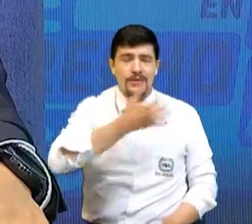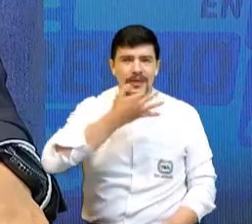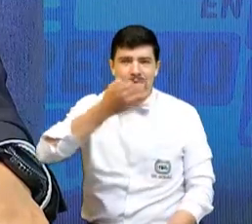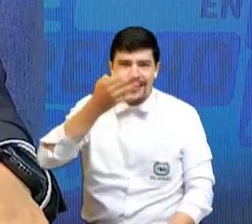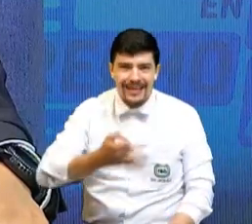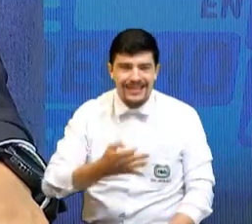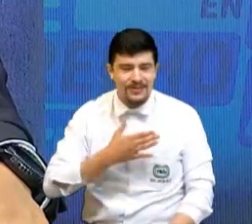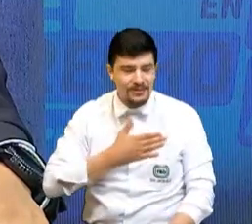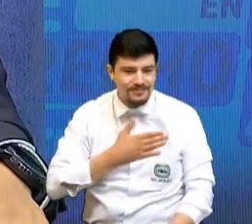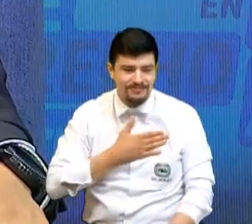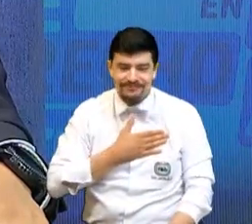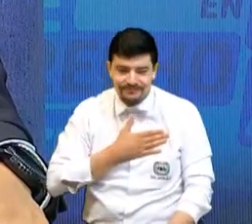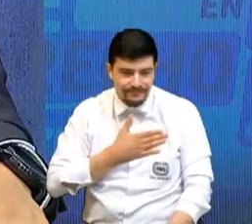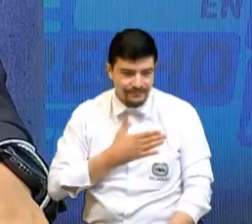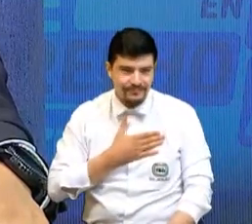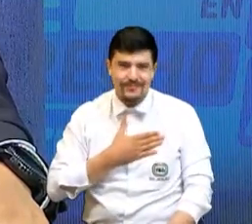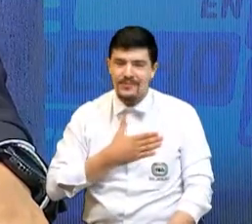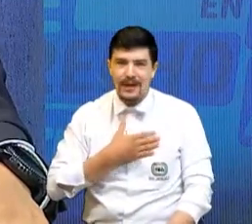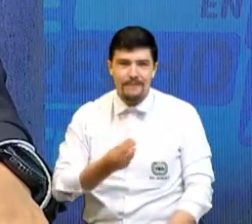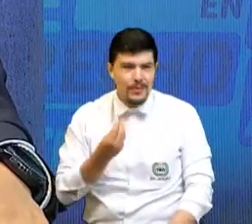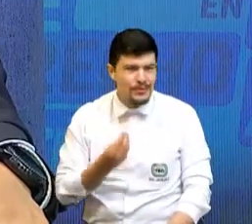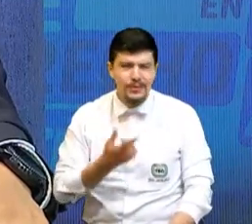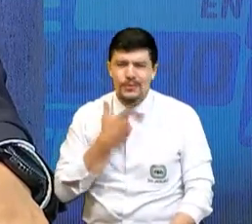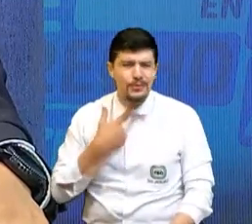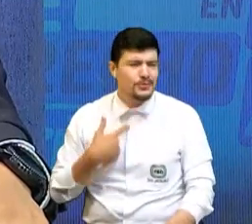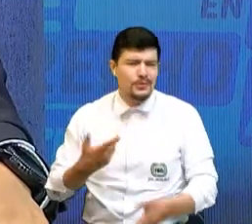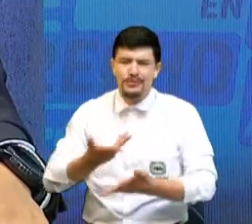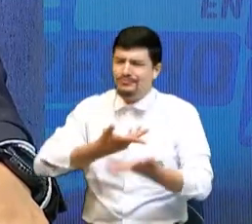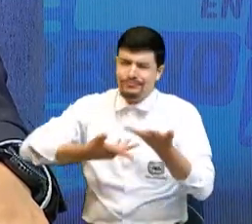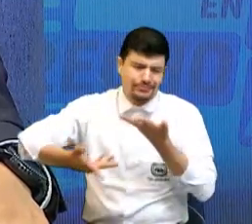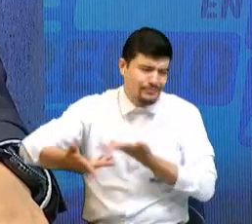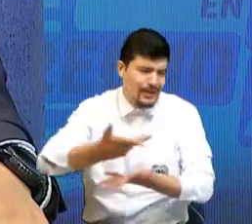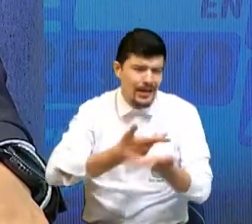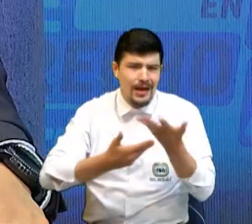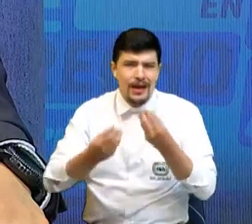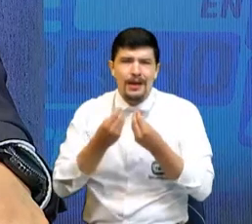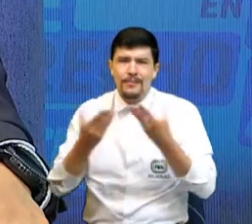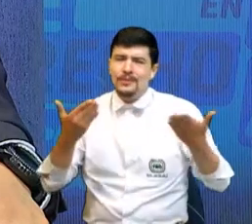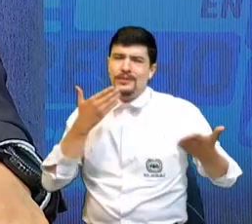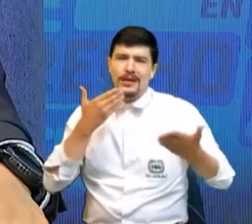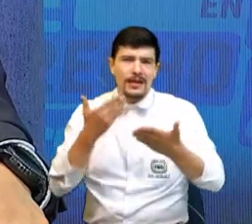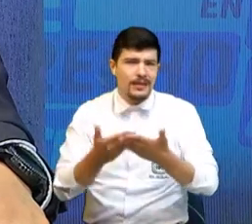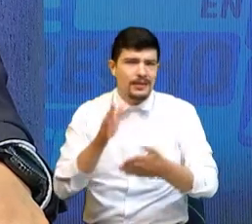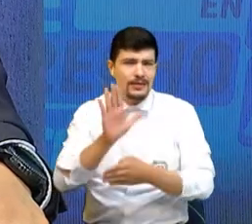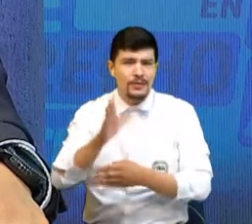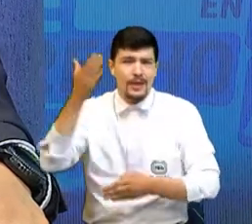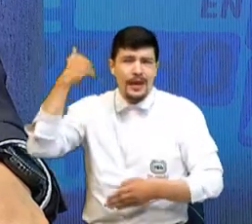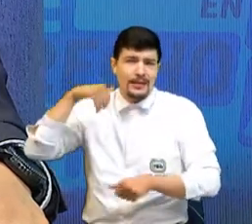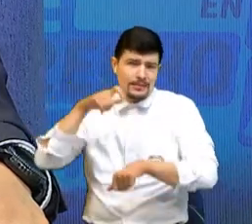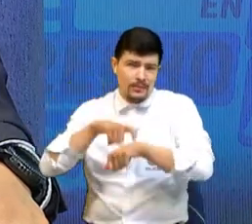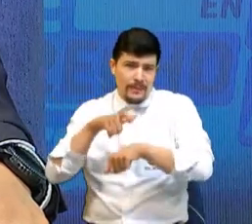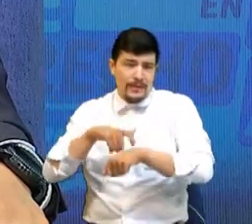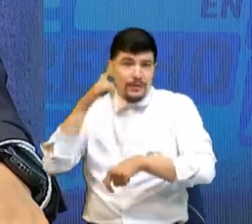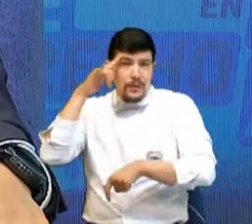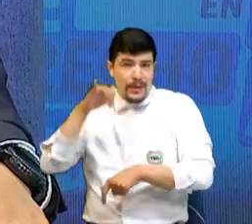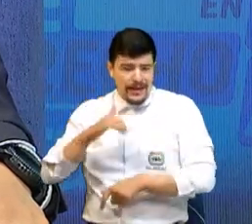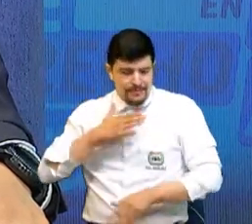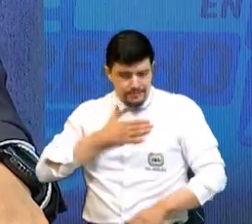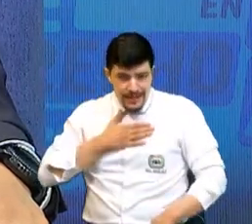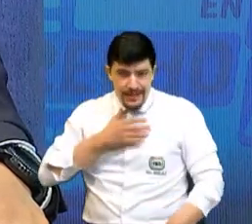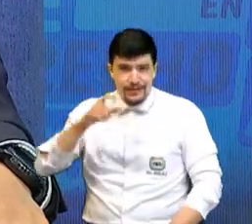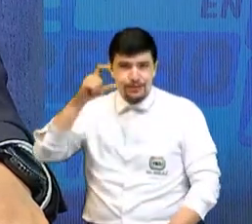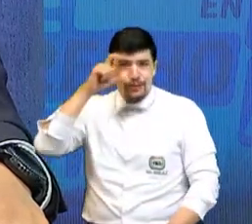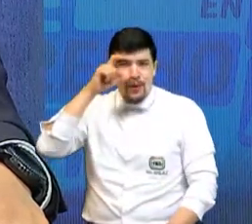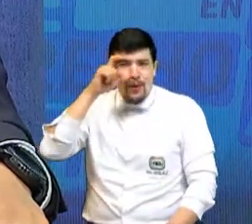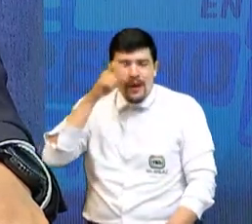definitivamente un placer estar con cada uno de ustedes. Muchísimas gracias a quienes en su momento creyeron en este personaje